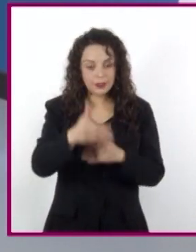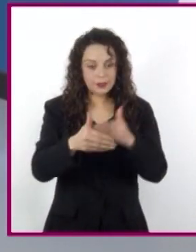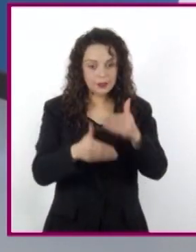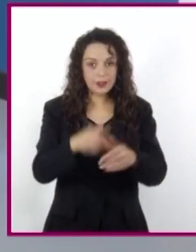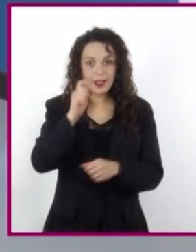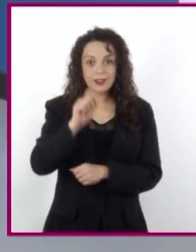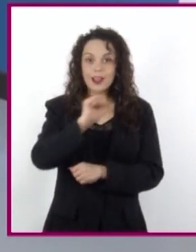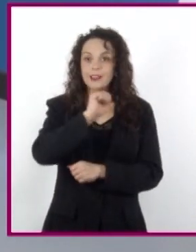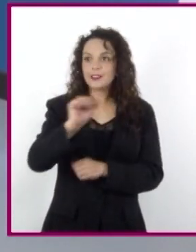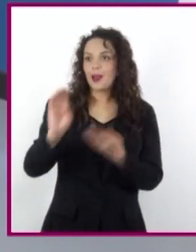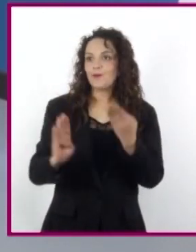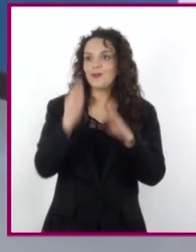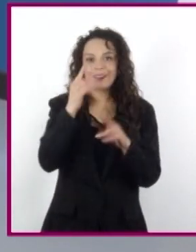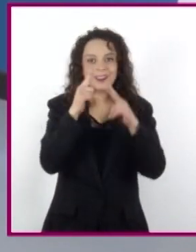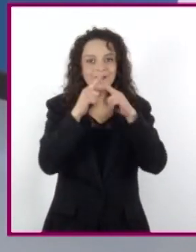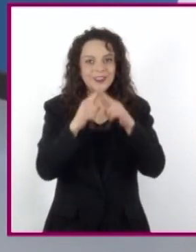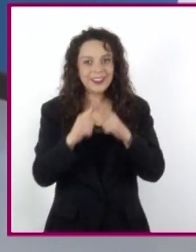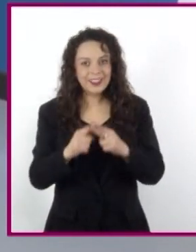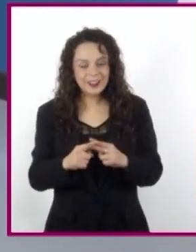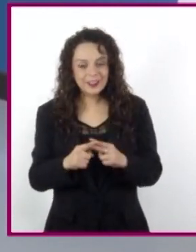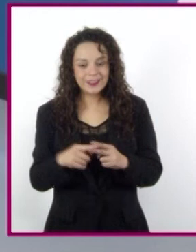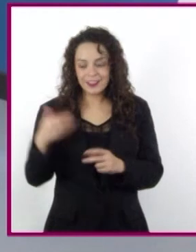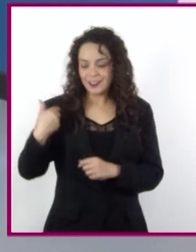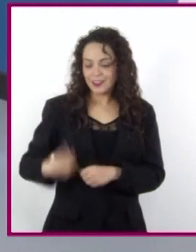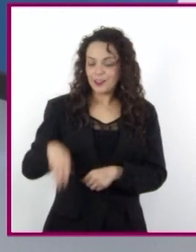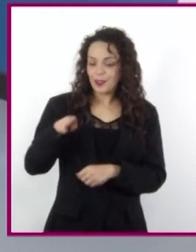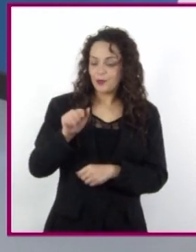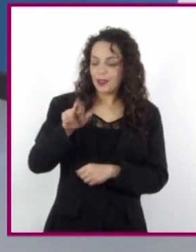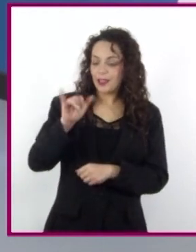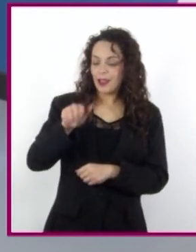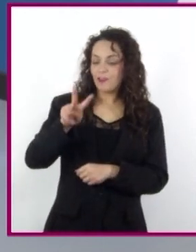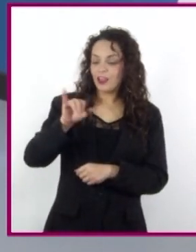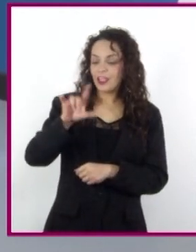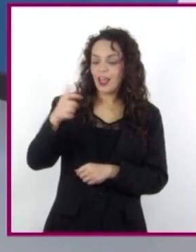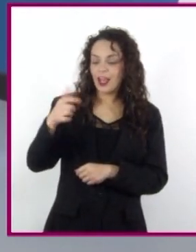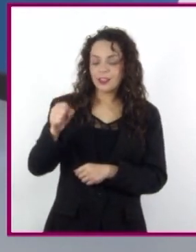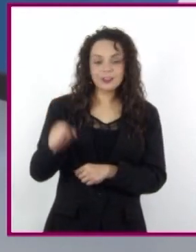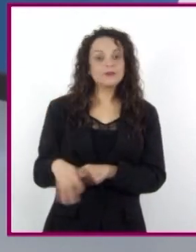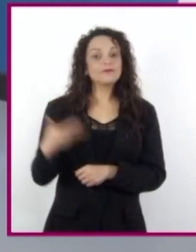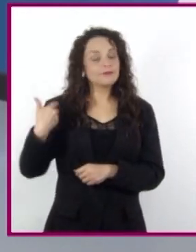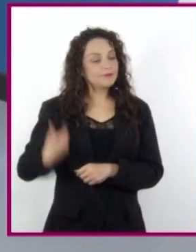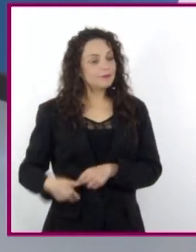universo de las matemáticas. Mi nombre es Miriam Villegas. Mi